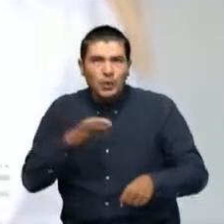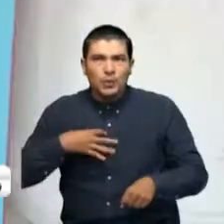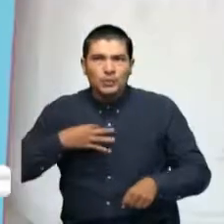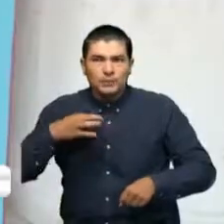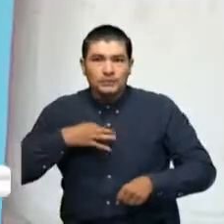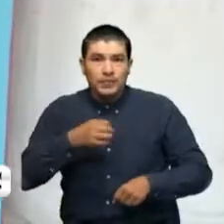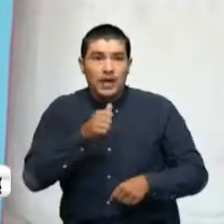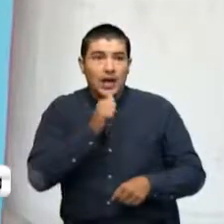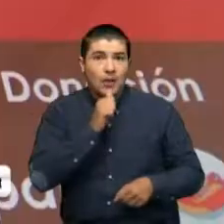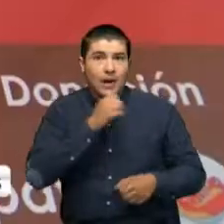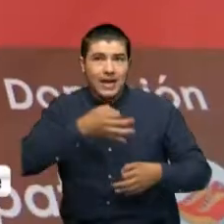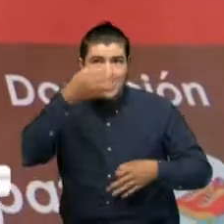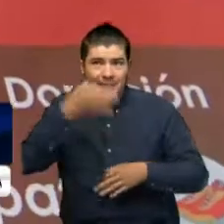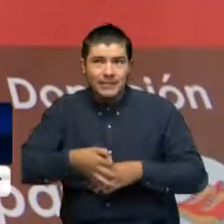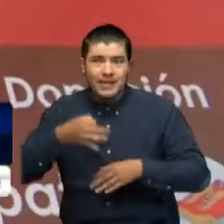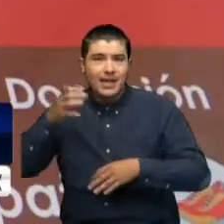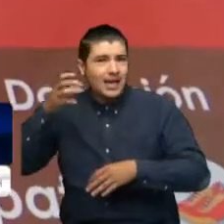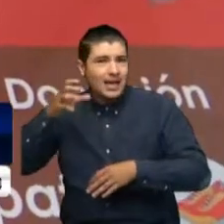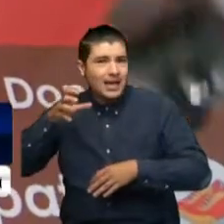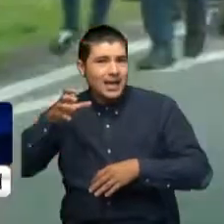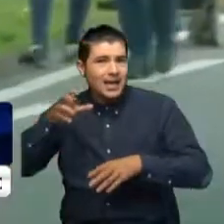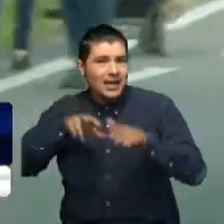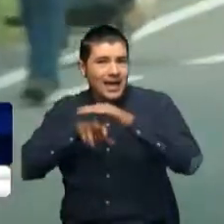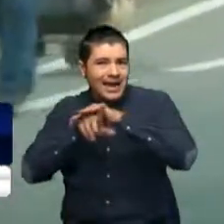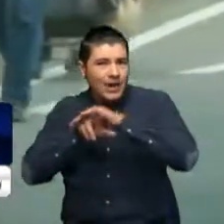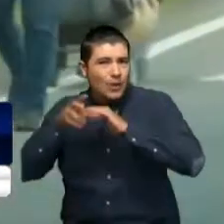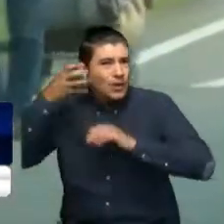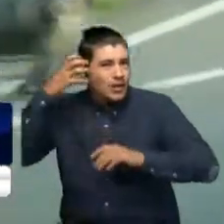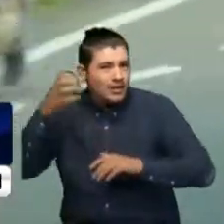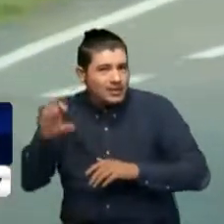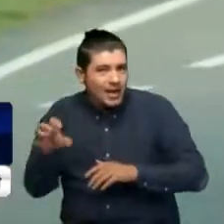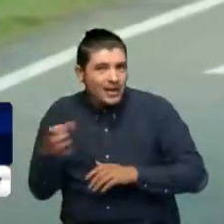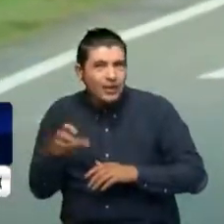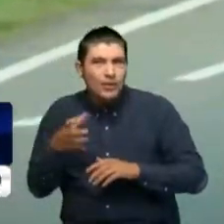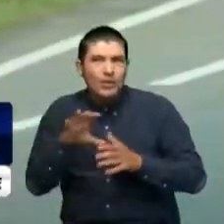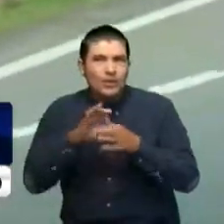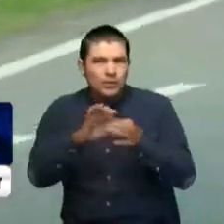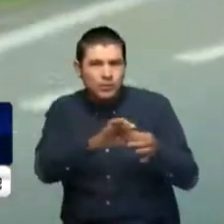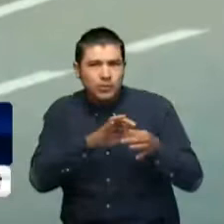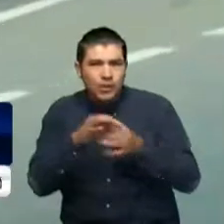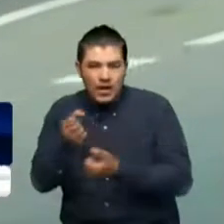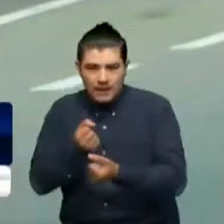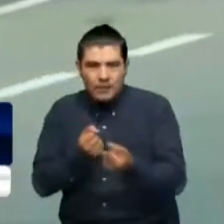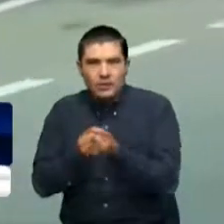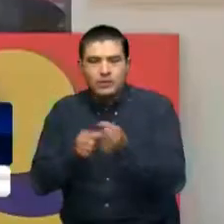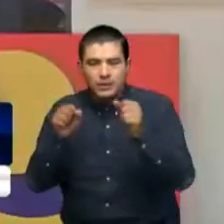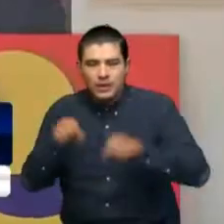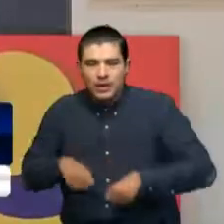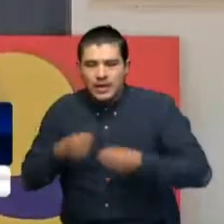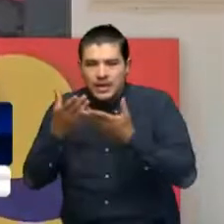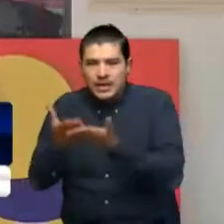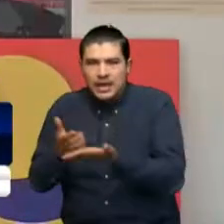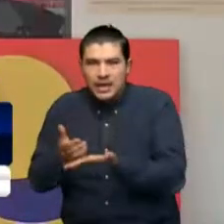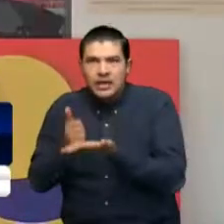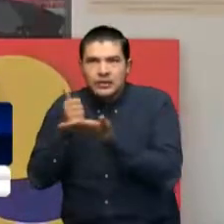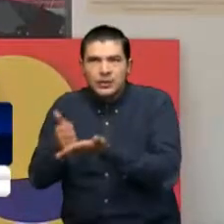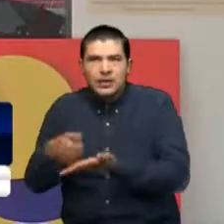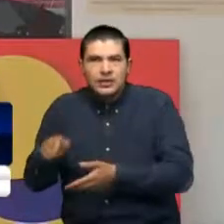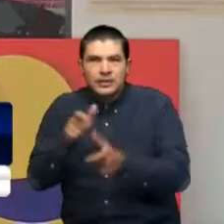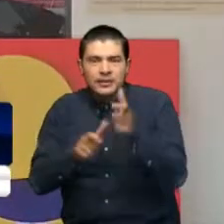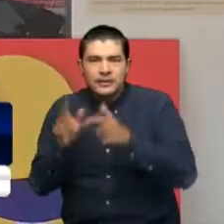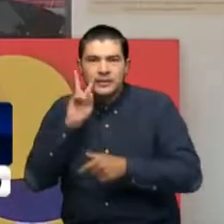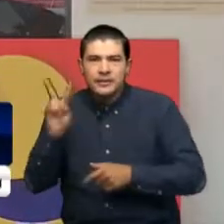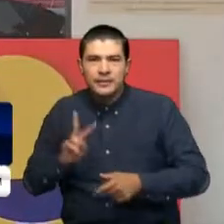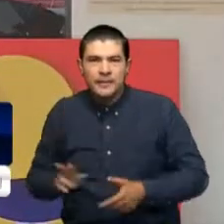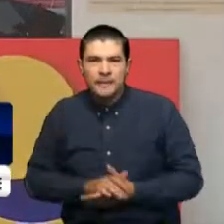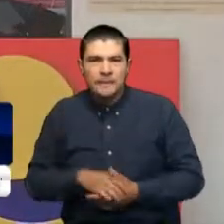Aguas Capital, Caracol Radio y el Ejército Nacional se unen para dar una mano a los caminantes venezolanos. Lo que estamos recogiendo aquí es para